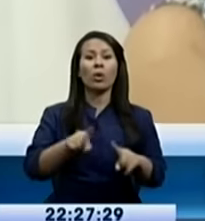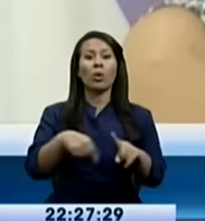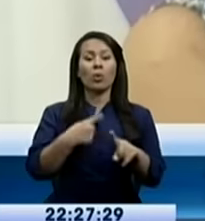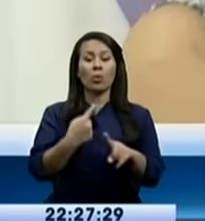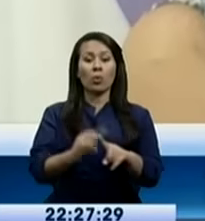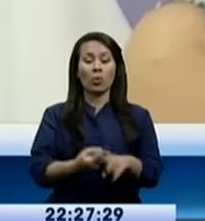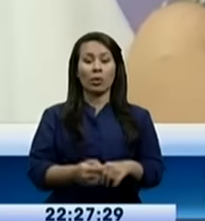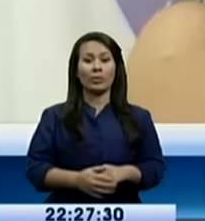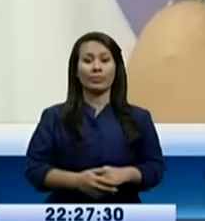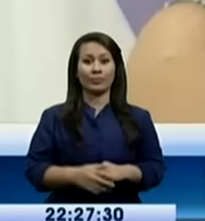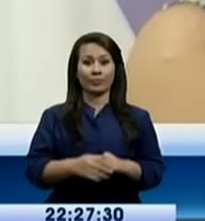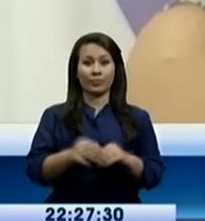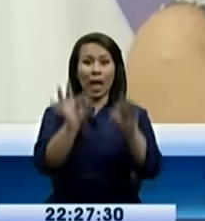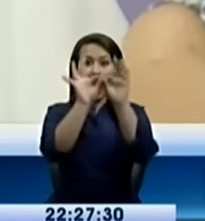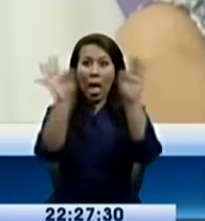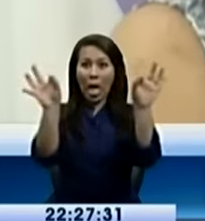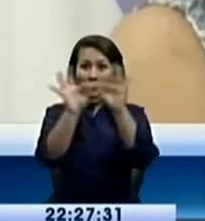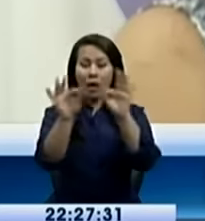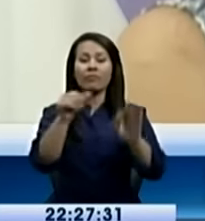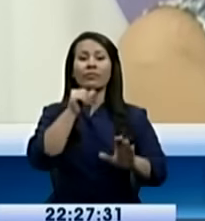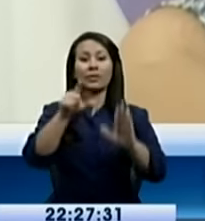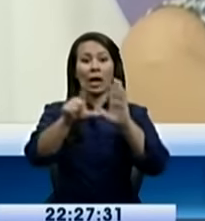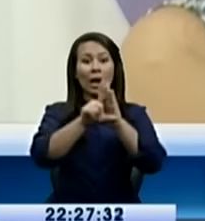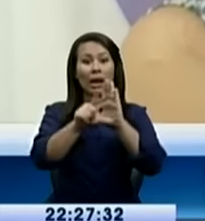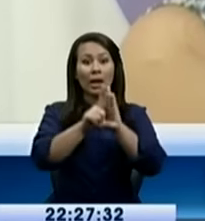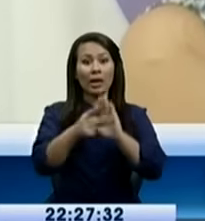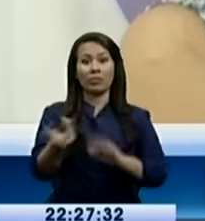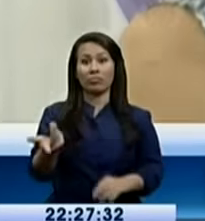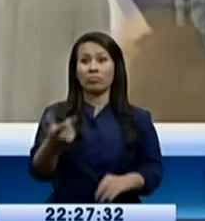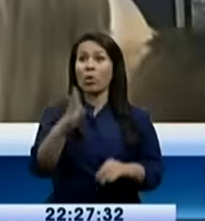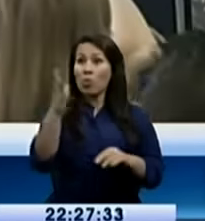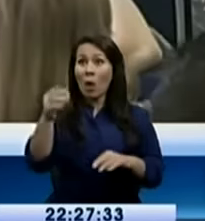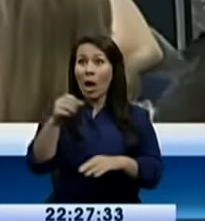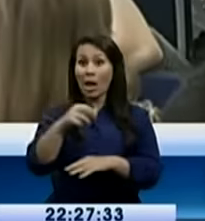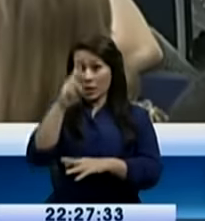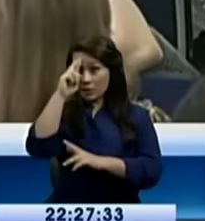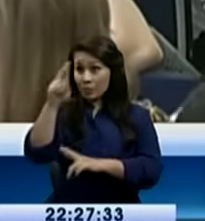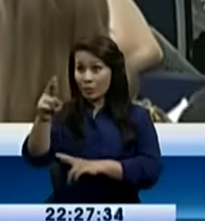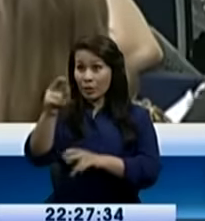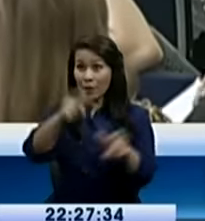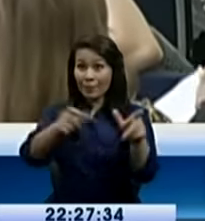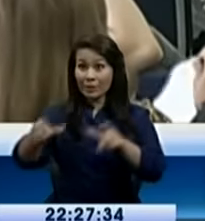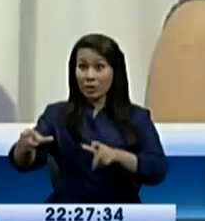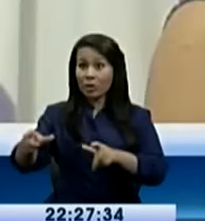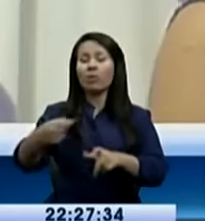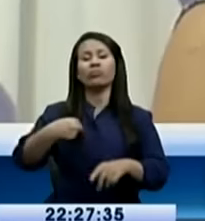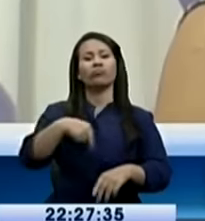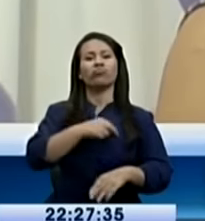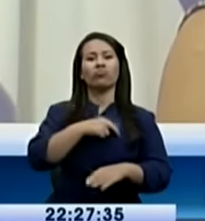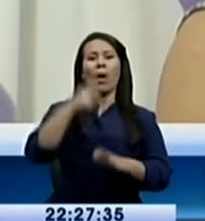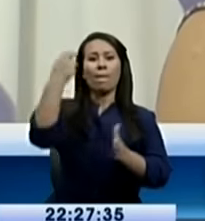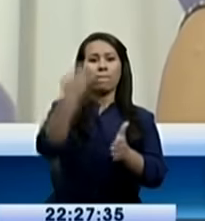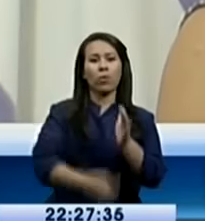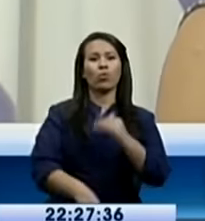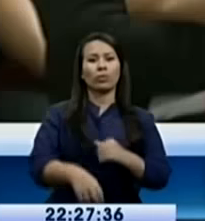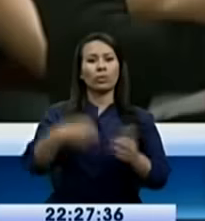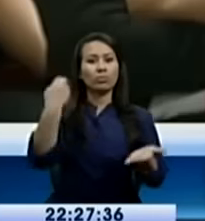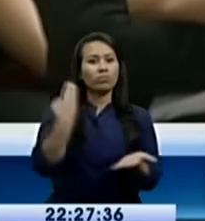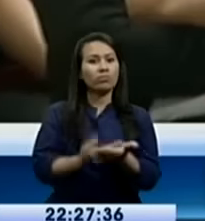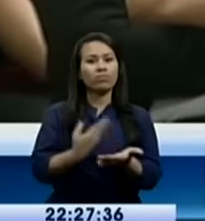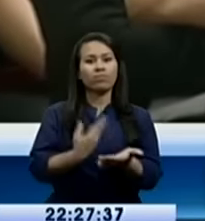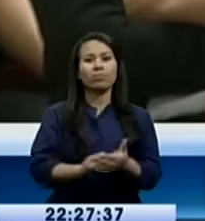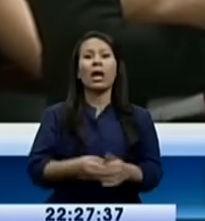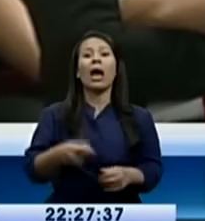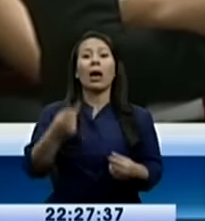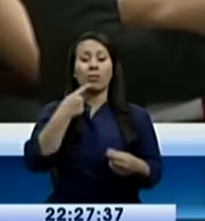los contenidos no están normados por la Ley Orgánica de Comunicación. Con la difusión de toda esta información, se dijo, se busca